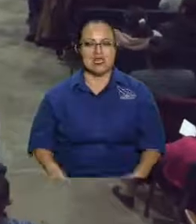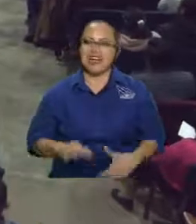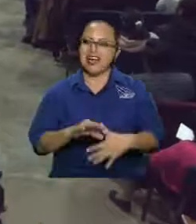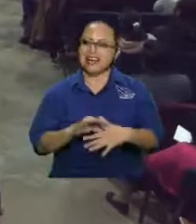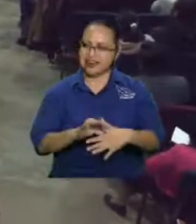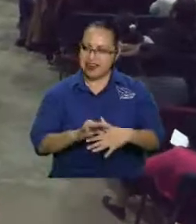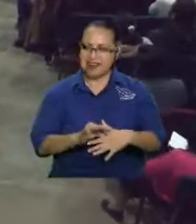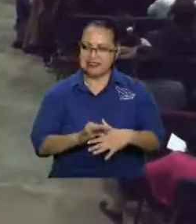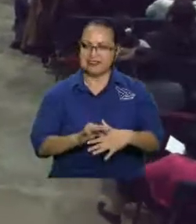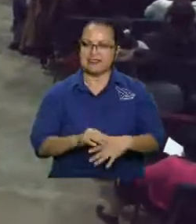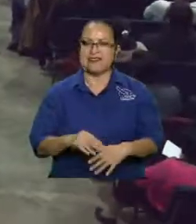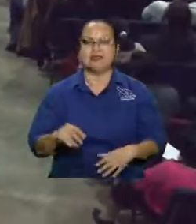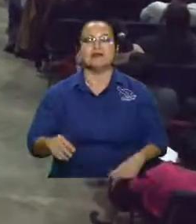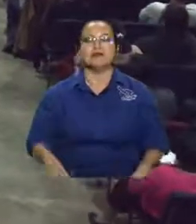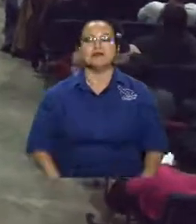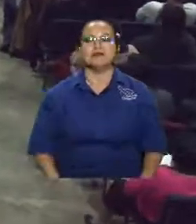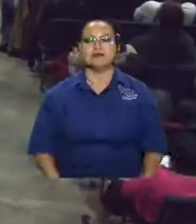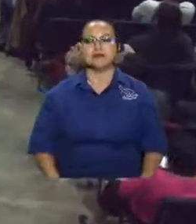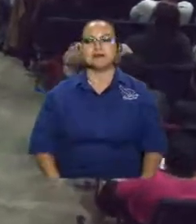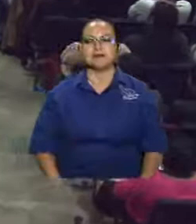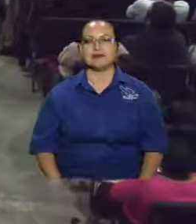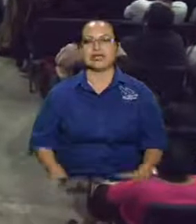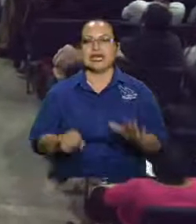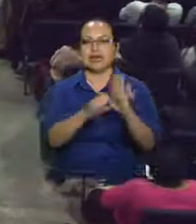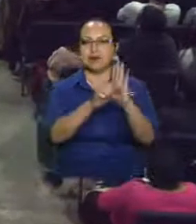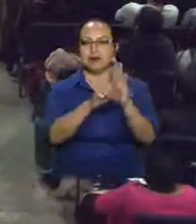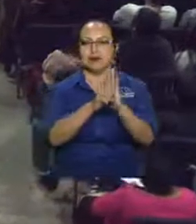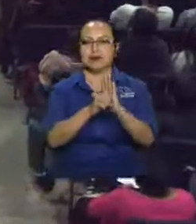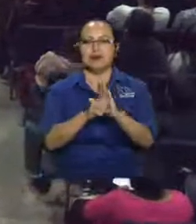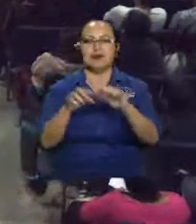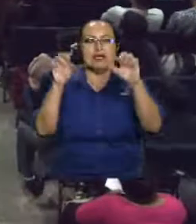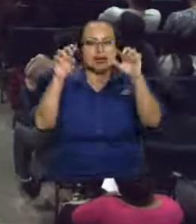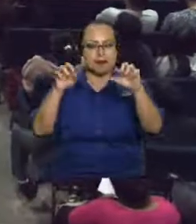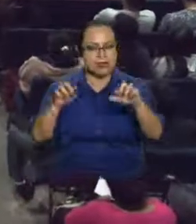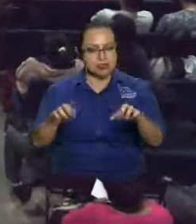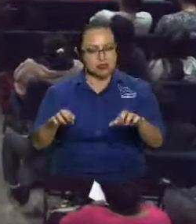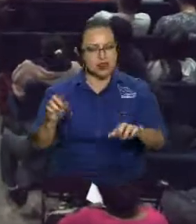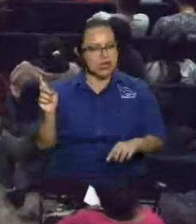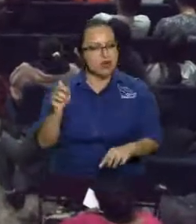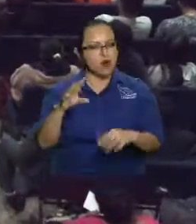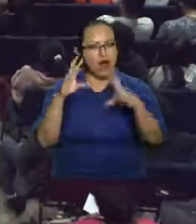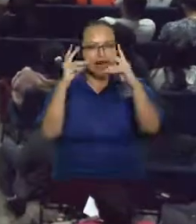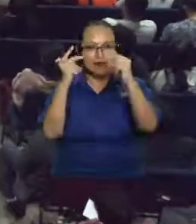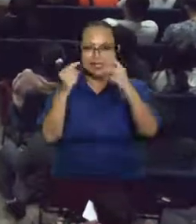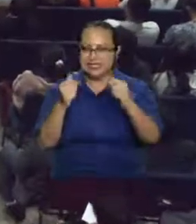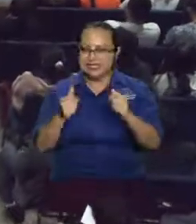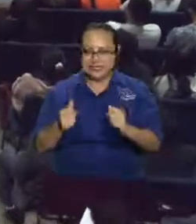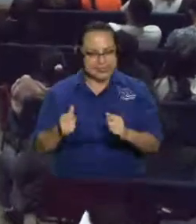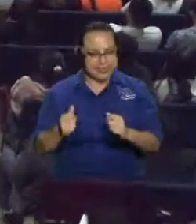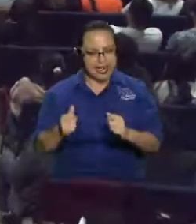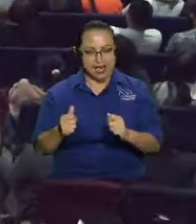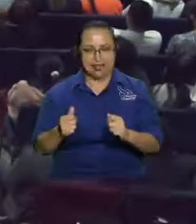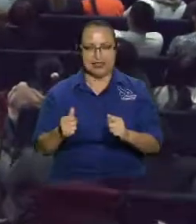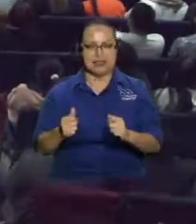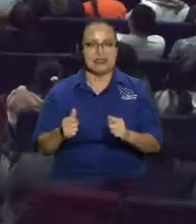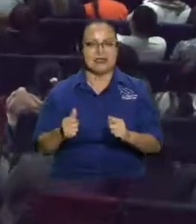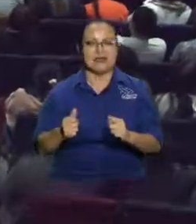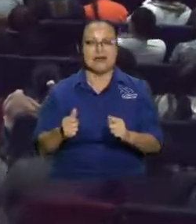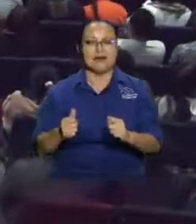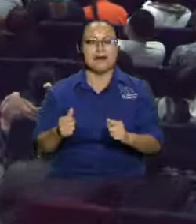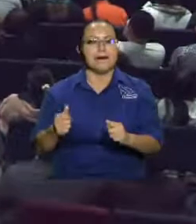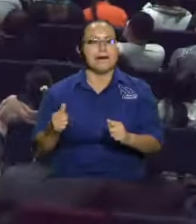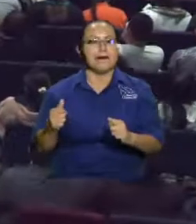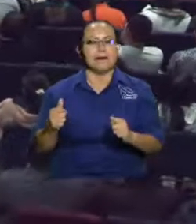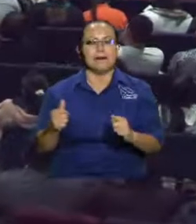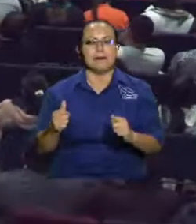espirituales, materiales, carnales, literales. Por ejemplo, si una persona no administra bien,